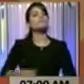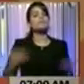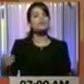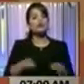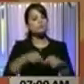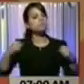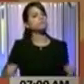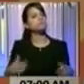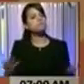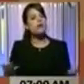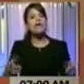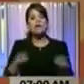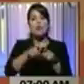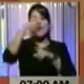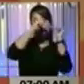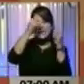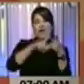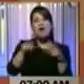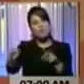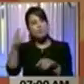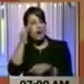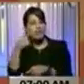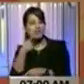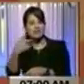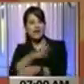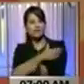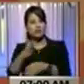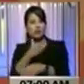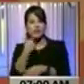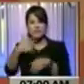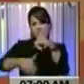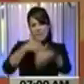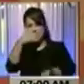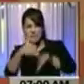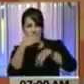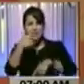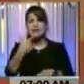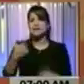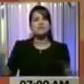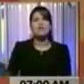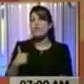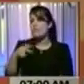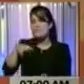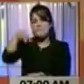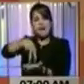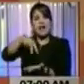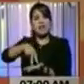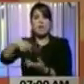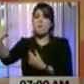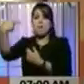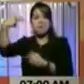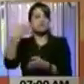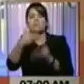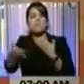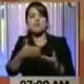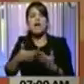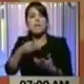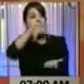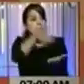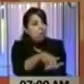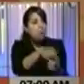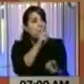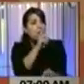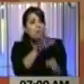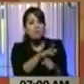como lo dijo. Como lo dice ella también ahí en ese rapeo, es preferible morir de pie que vivir de rodillas. Estos señores son